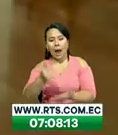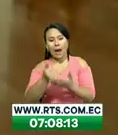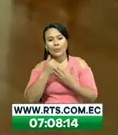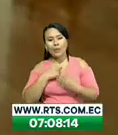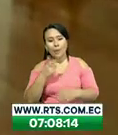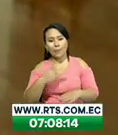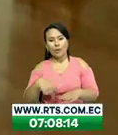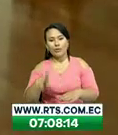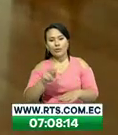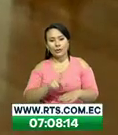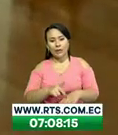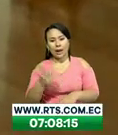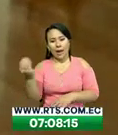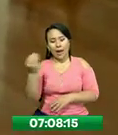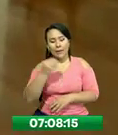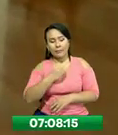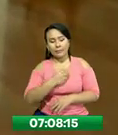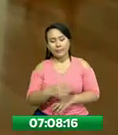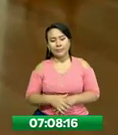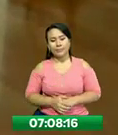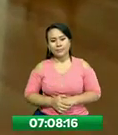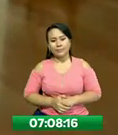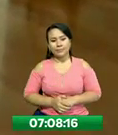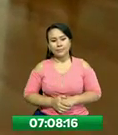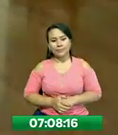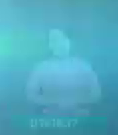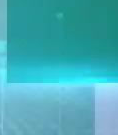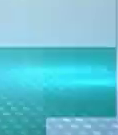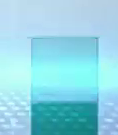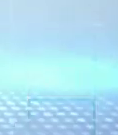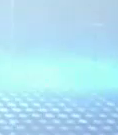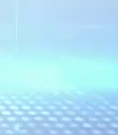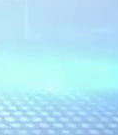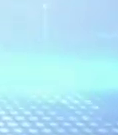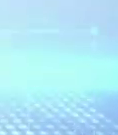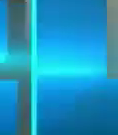profesional. Informó Carolina Sante.